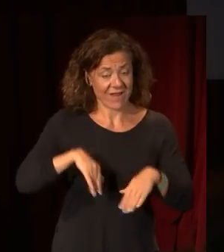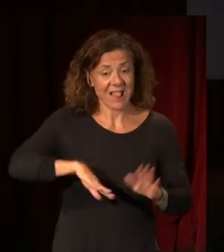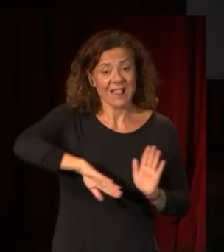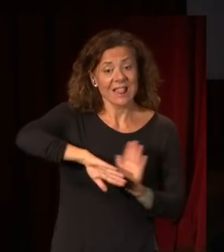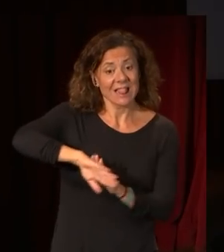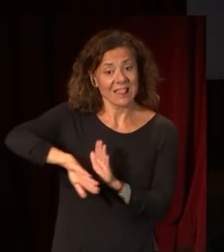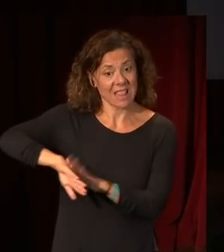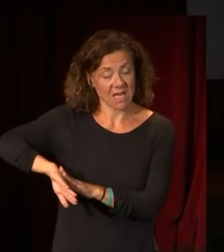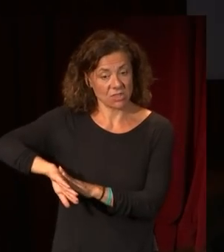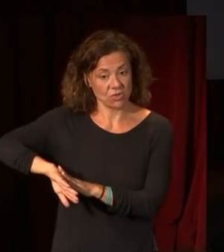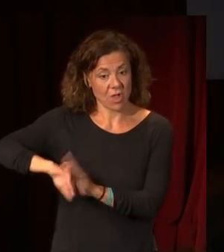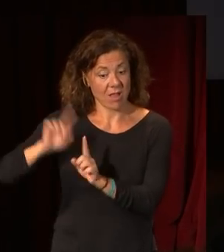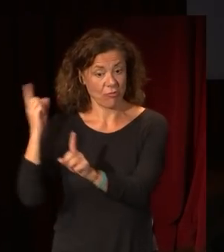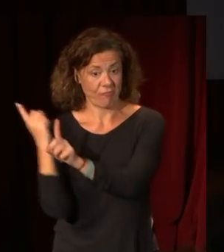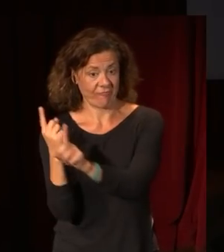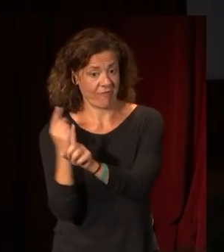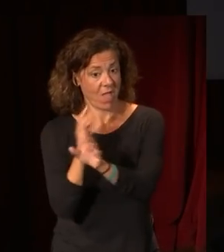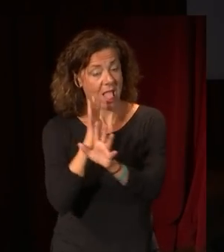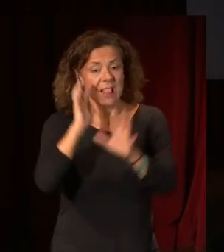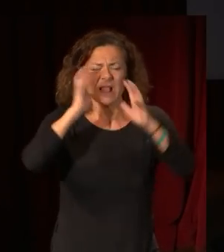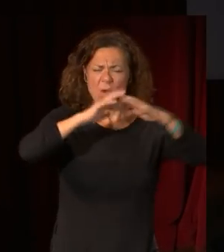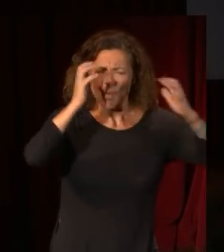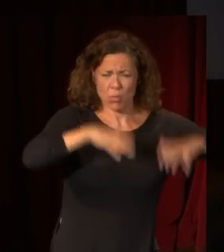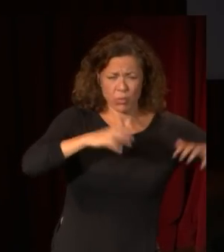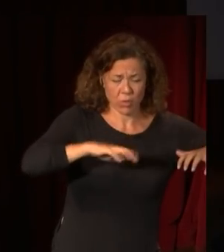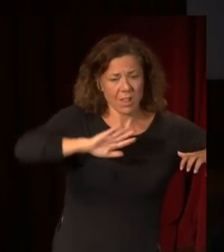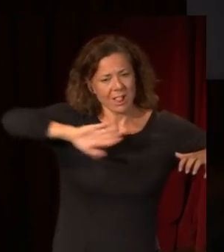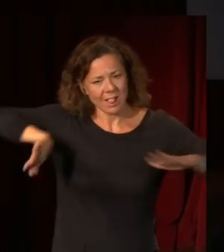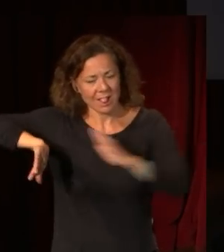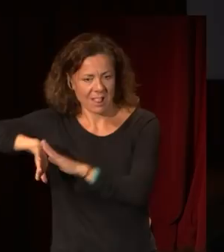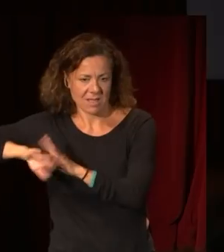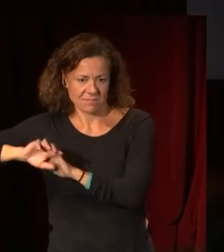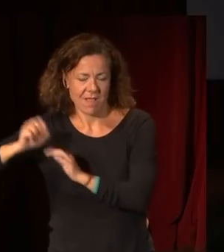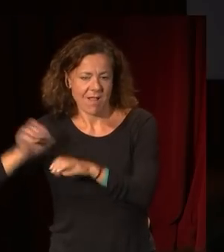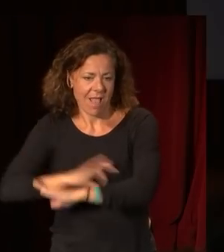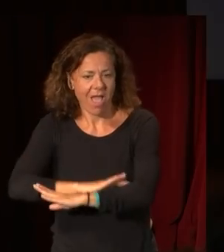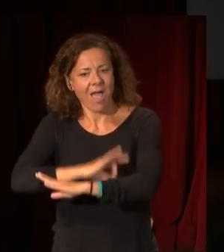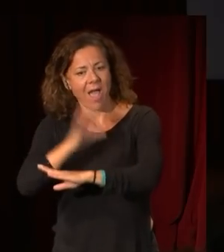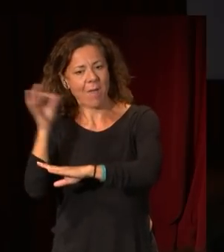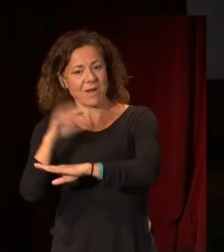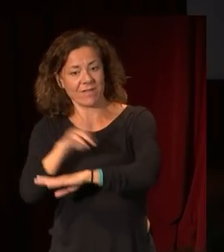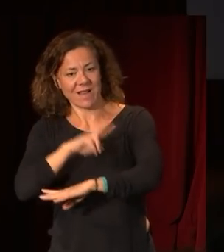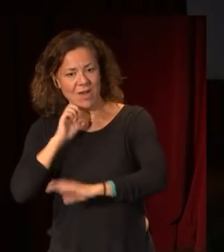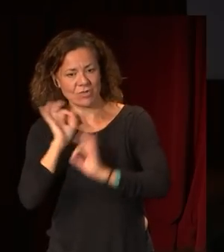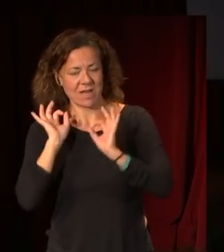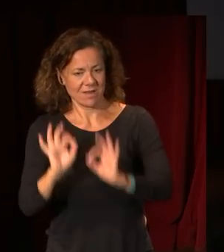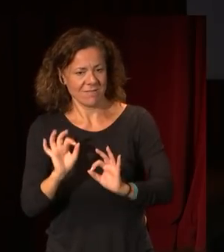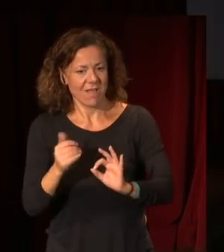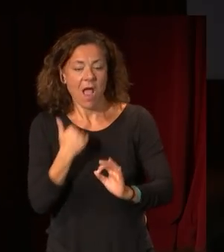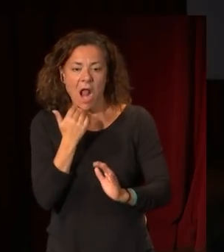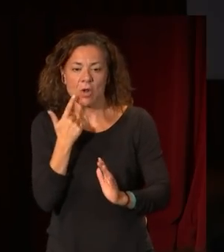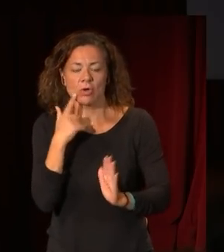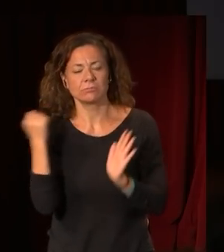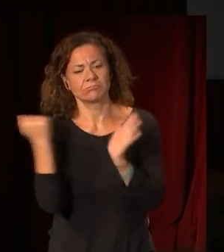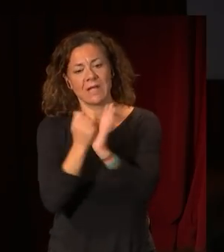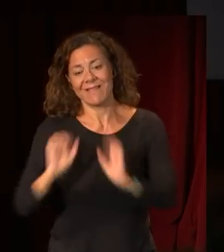contrapuesto al diluvio por este amanecer sobre la jerusalén celestial una representación naturalmente expresionista y simbólica